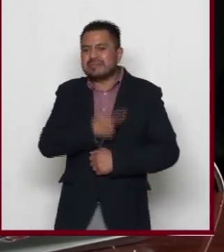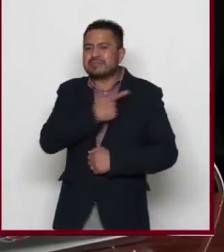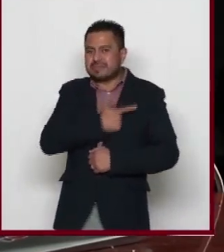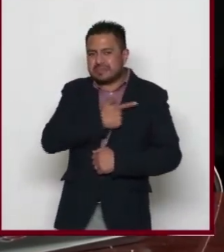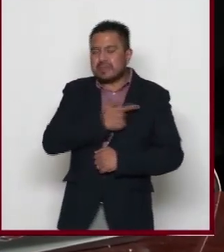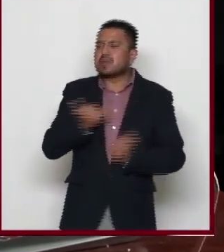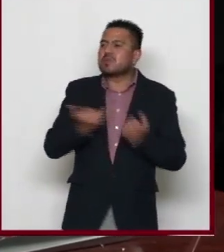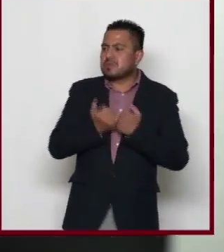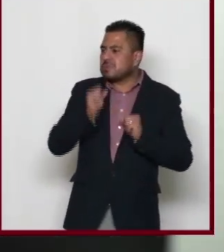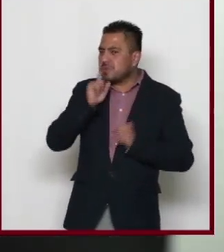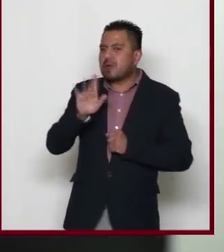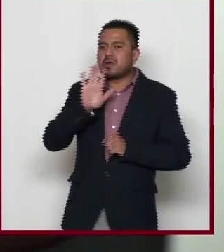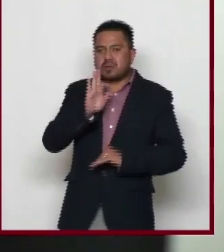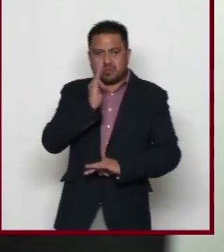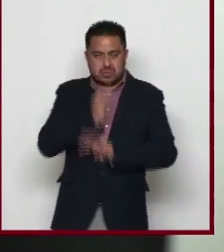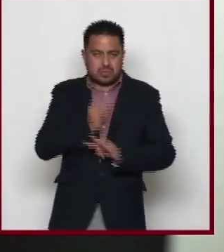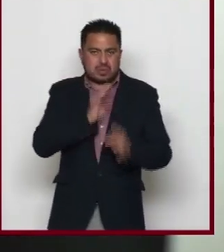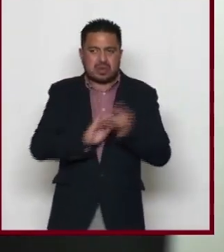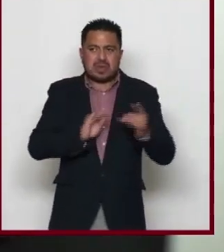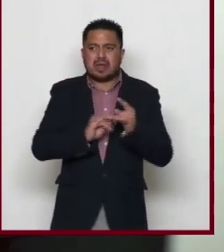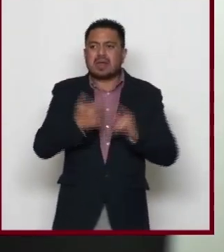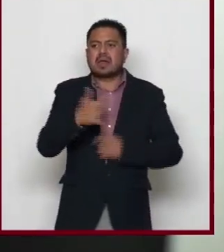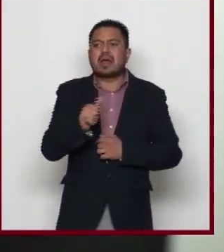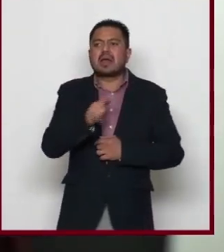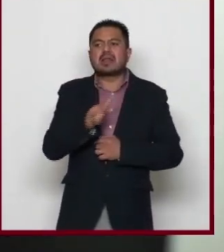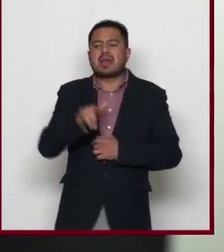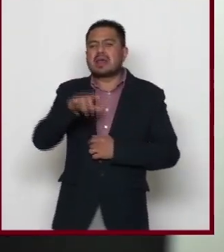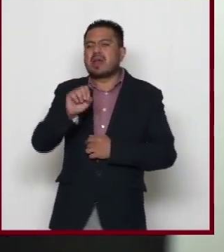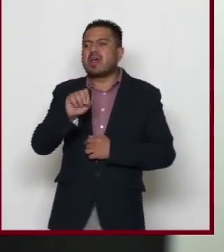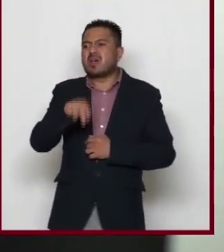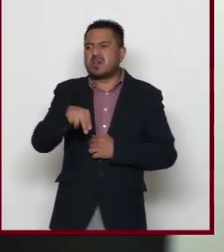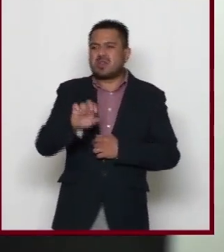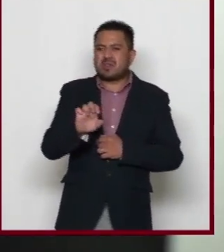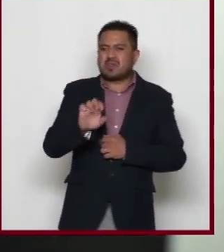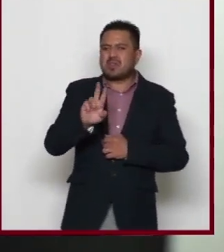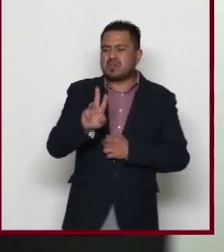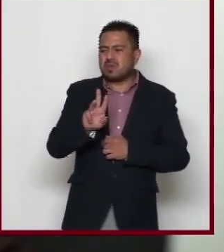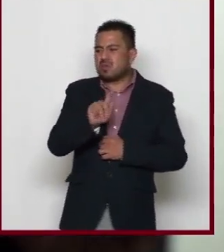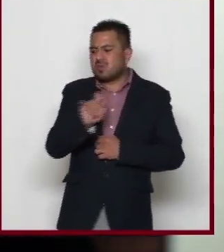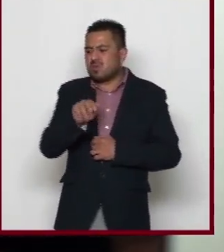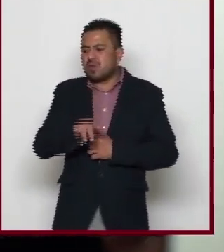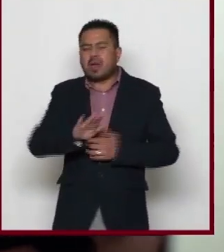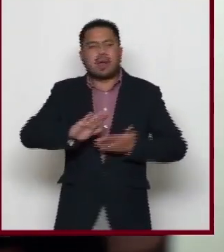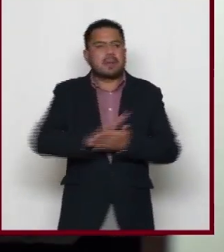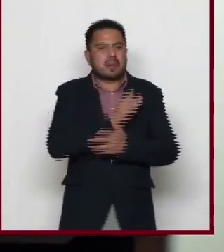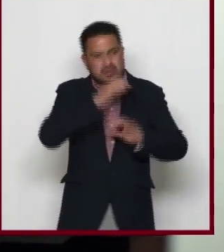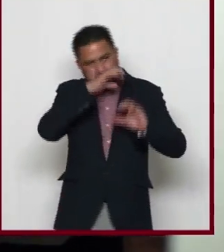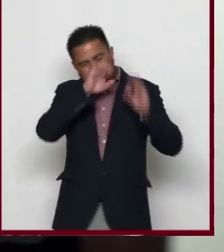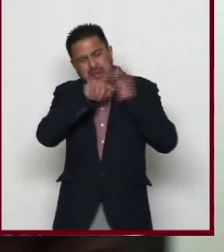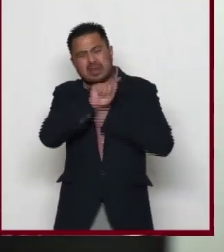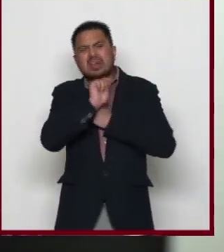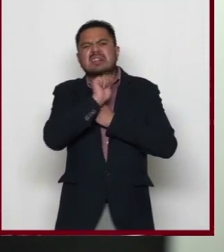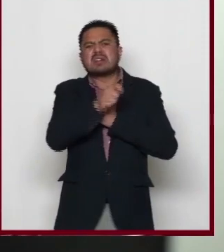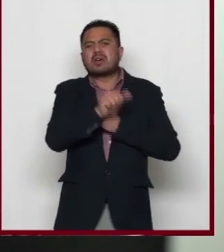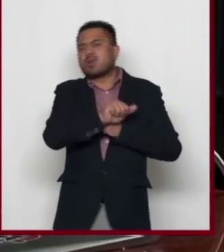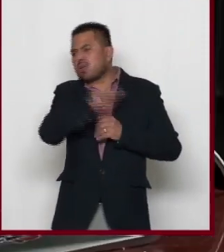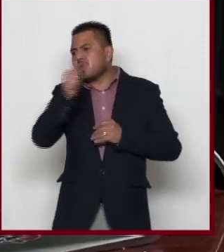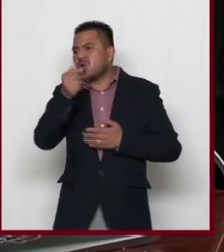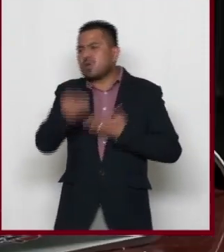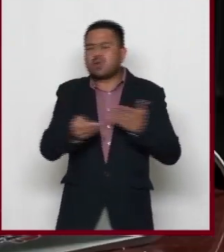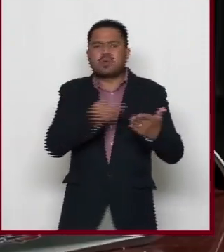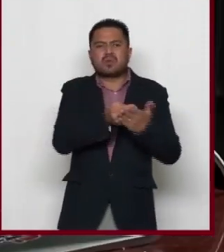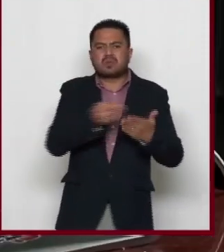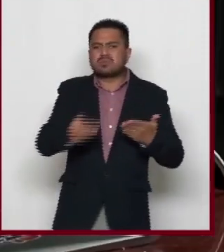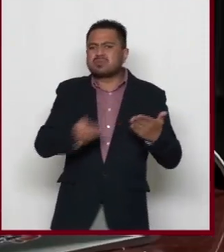saludarlos. Igualmente. Estamos hablando, bueno, de Galileo y de Newton. Aparte de los telescopios, ¿qué